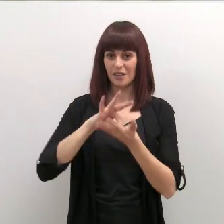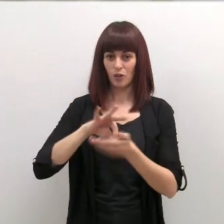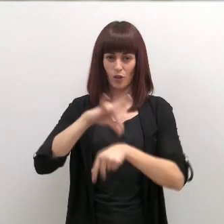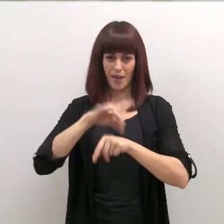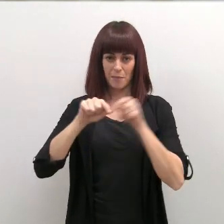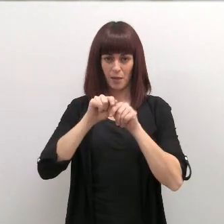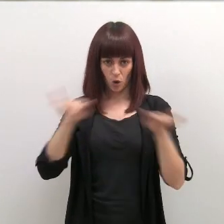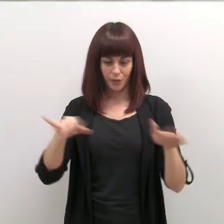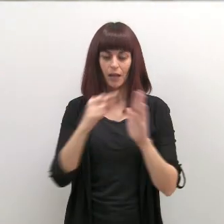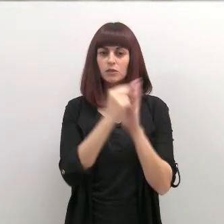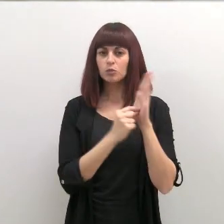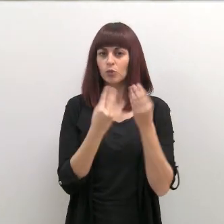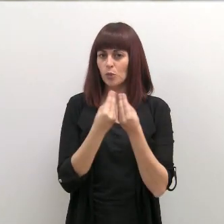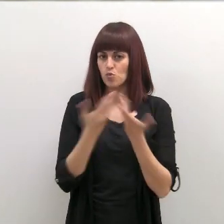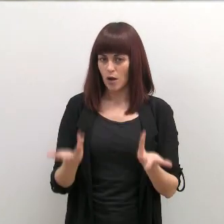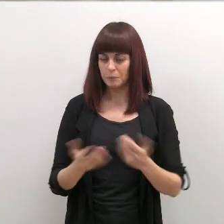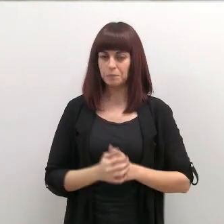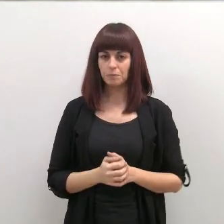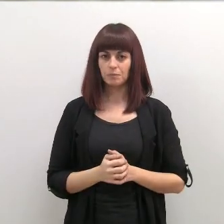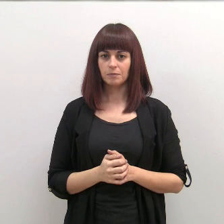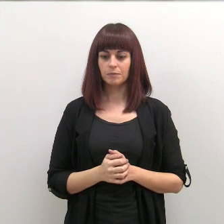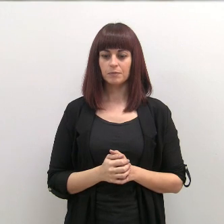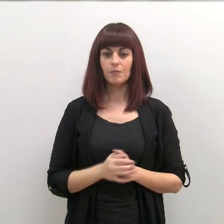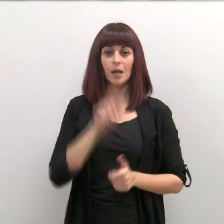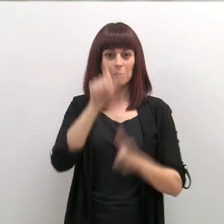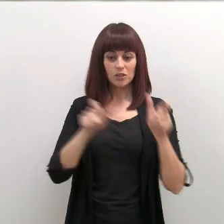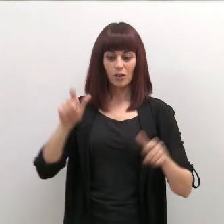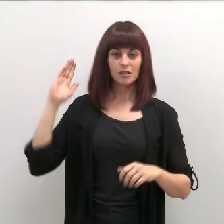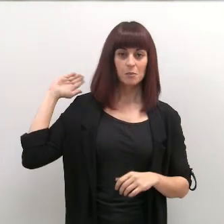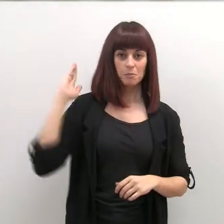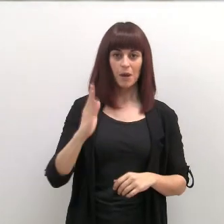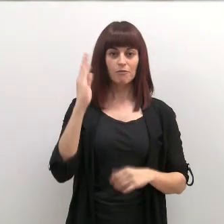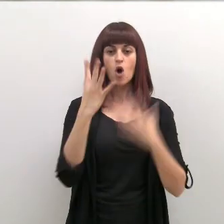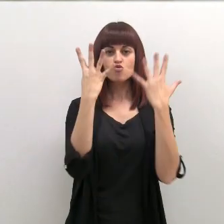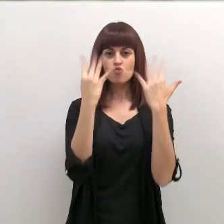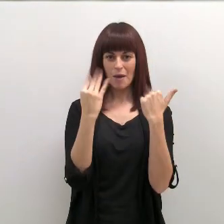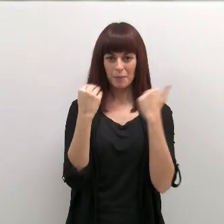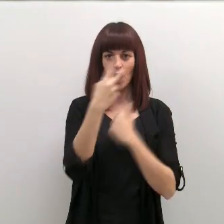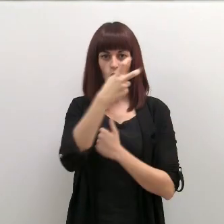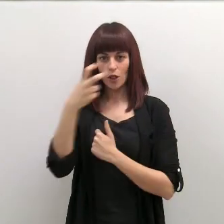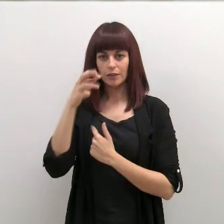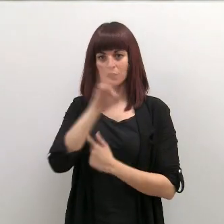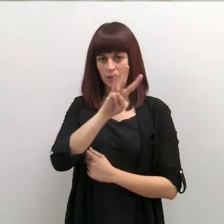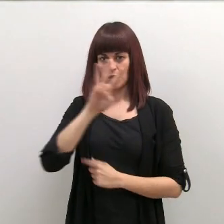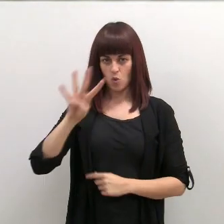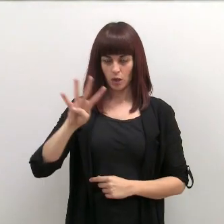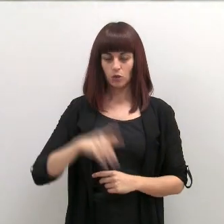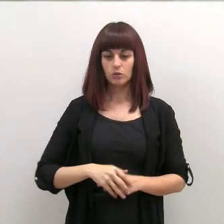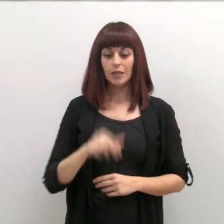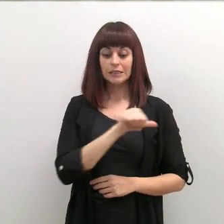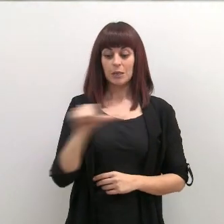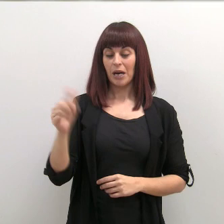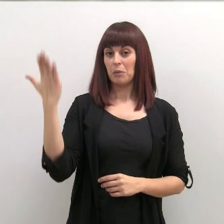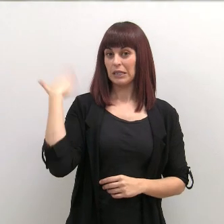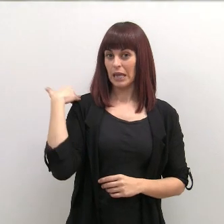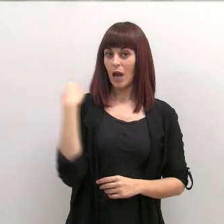Epidemiología, registraba las siguientes cifras. El número de personas afectadas era de 9.234, mientras la semana pasada